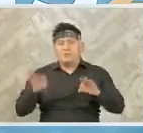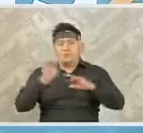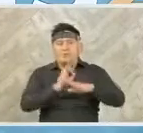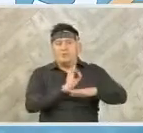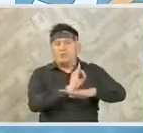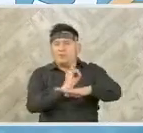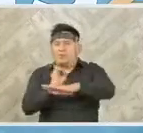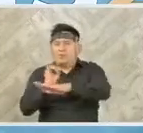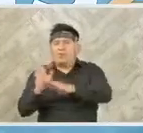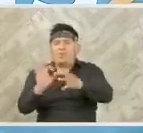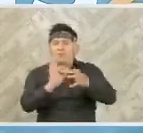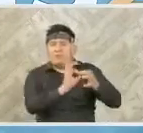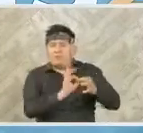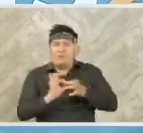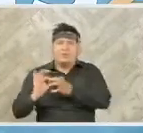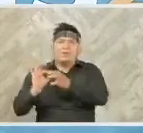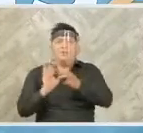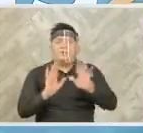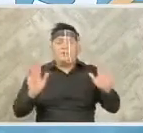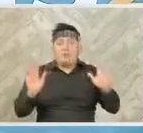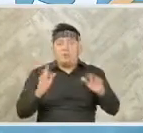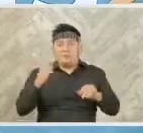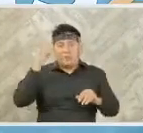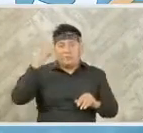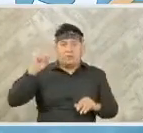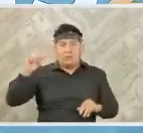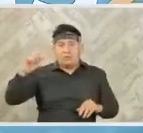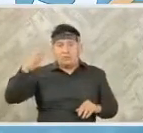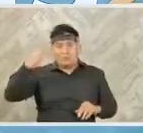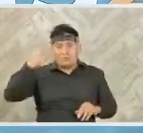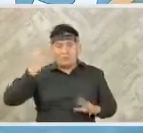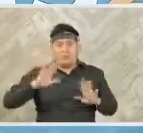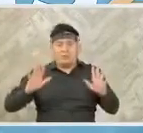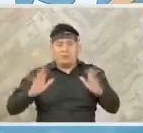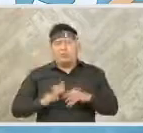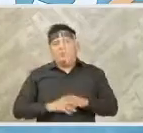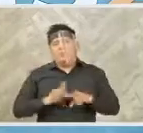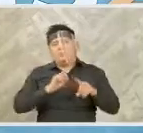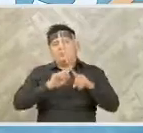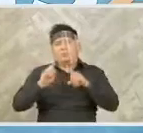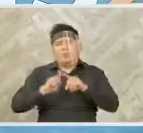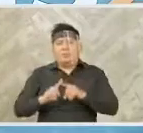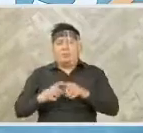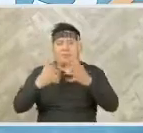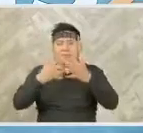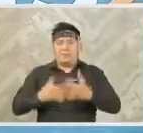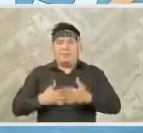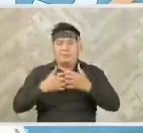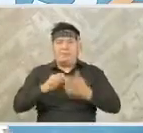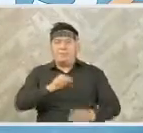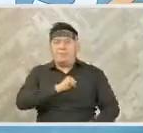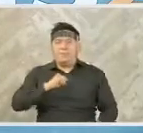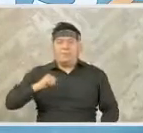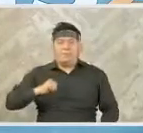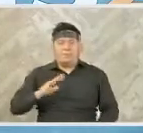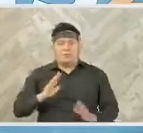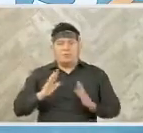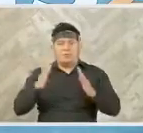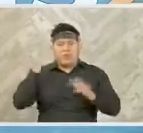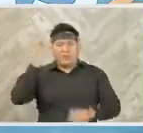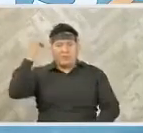no solamente con la entidad pública, sino también todos los diferentes actores, la empresa privada, la academia, todos